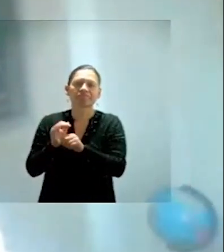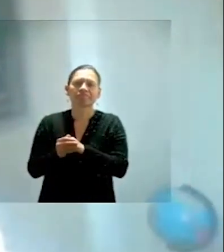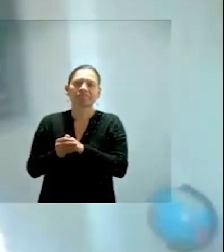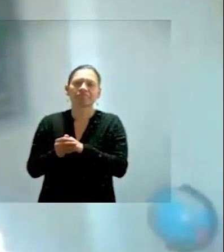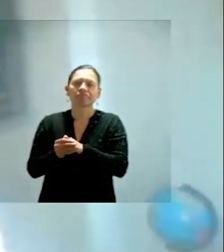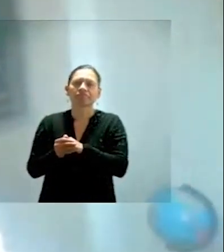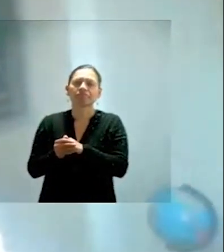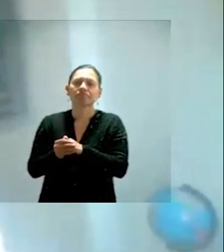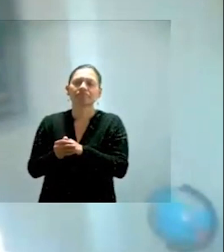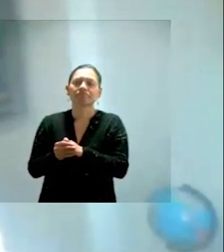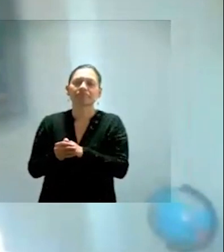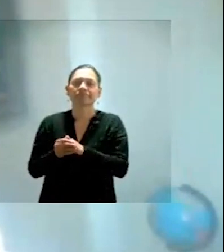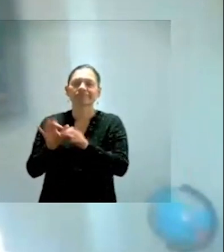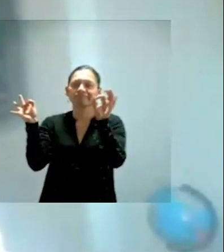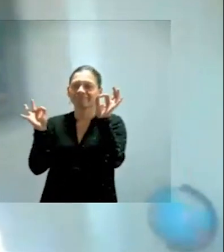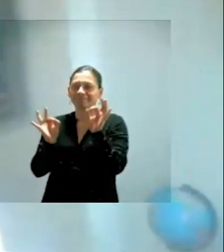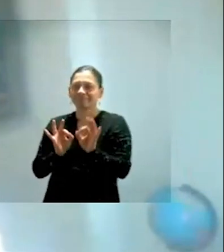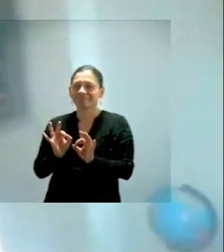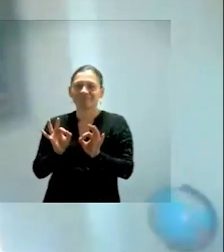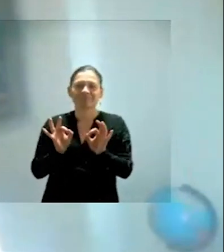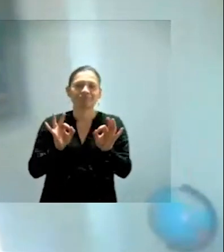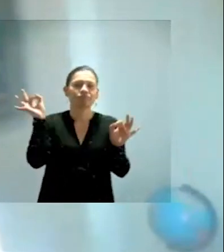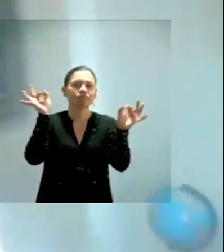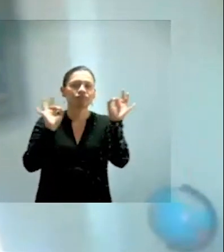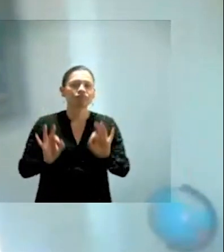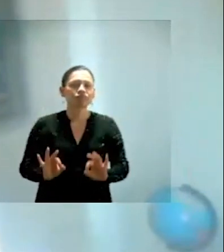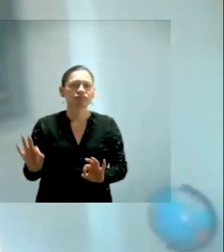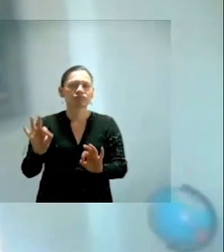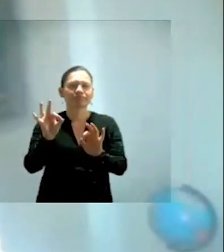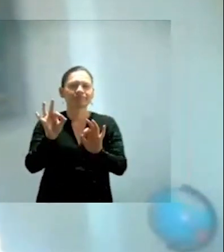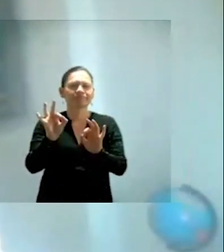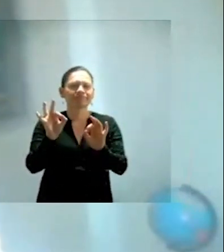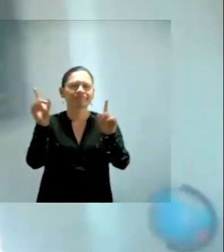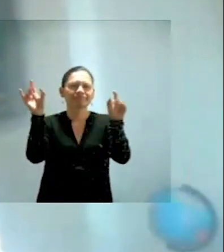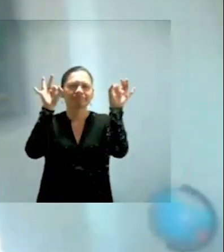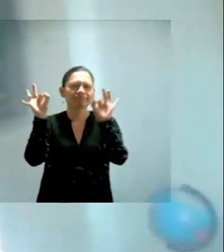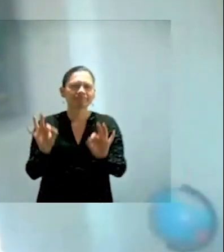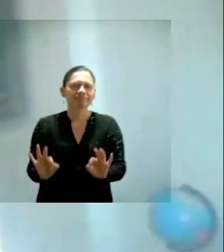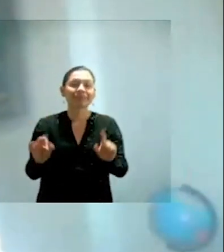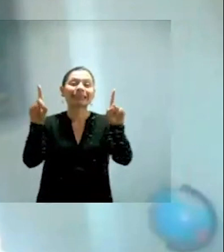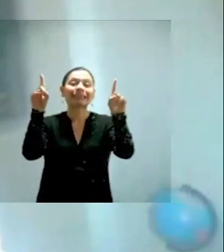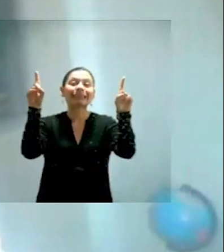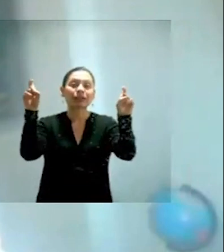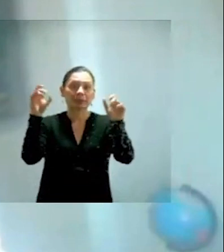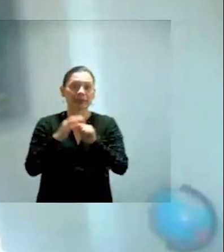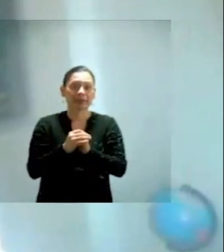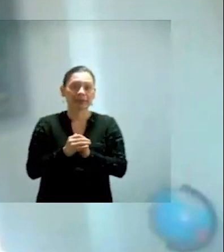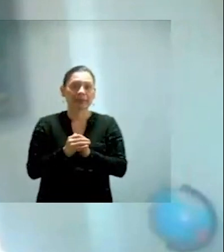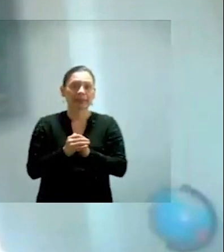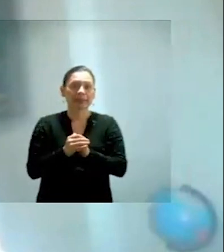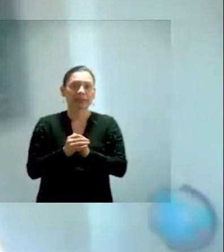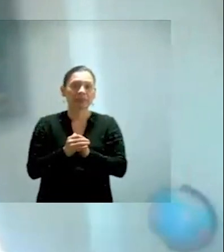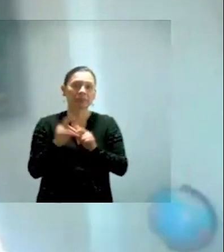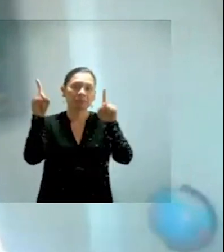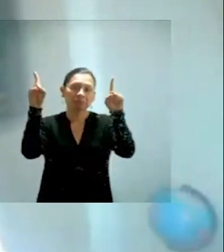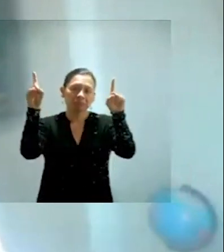organizado la exposición enlistando algunos temas que pueden ser de relevancia en